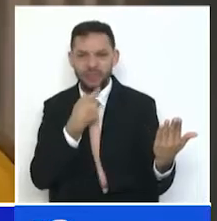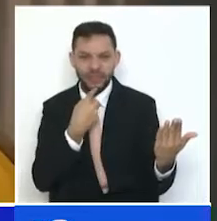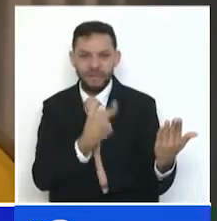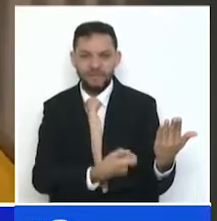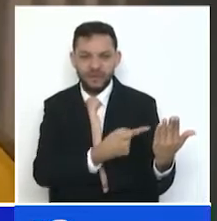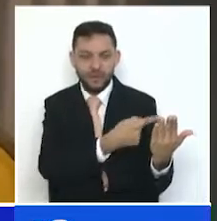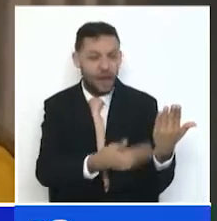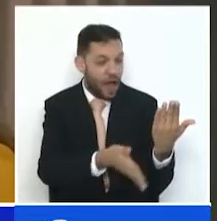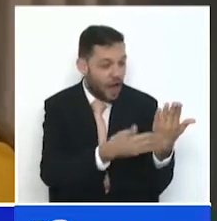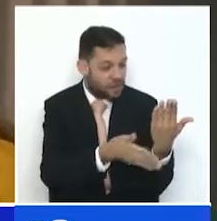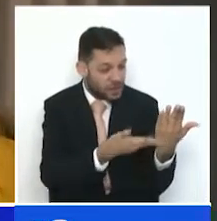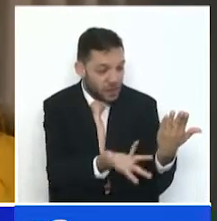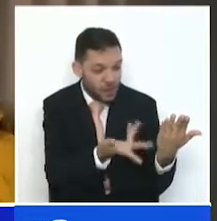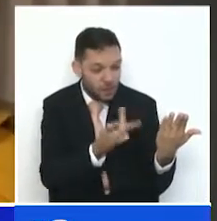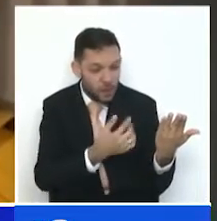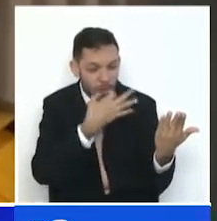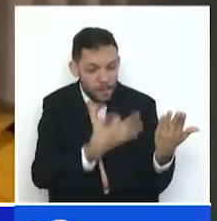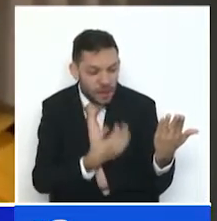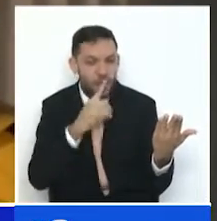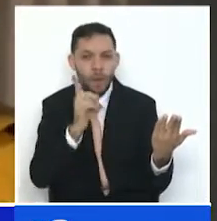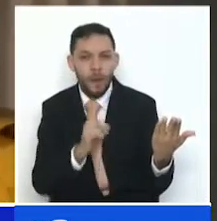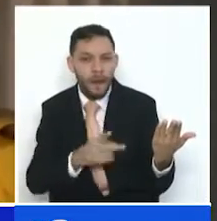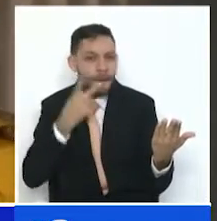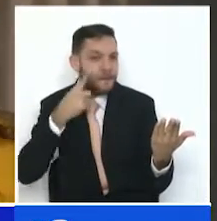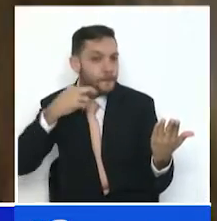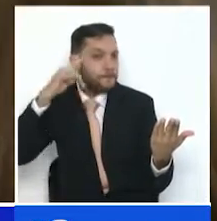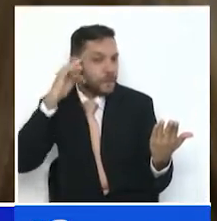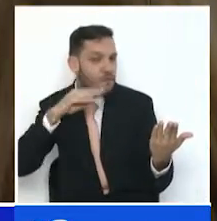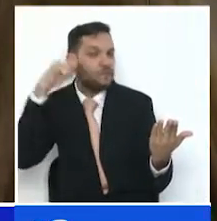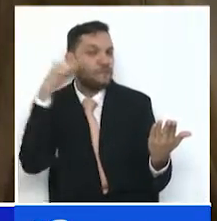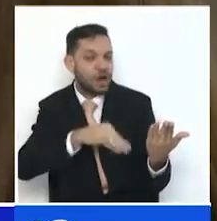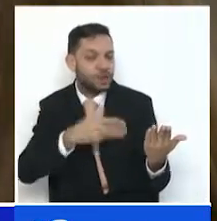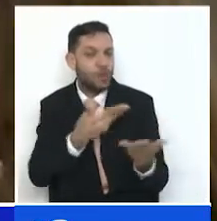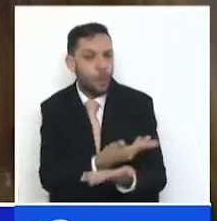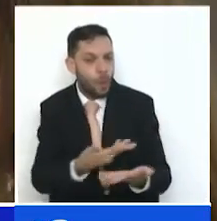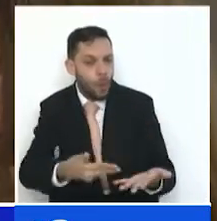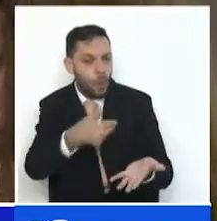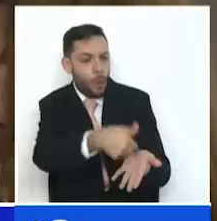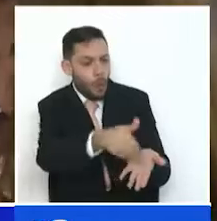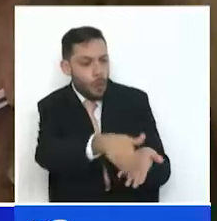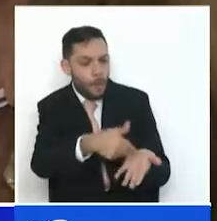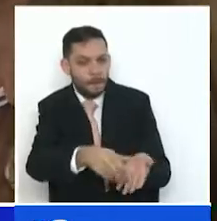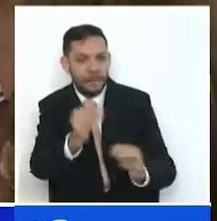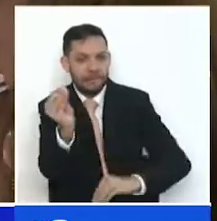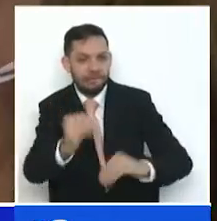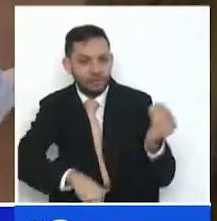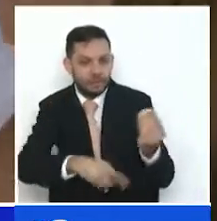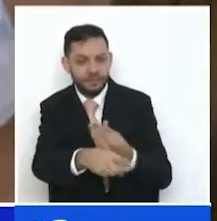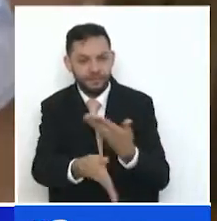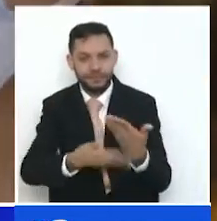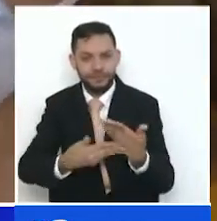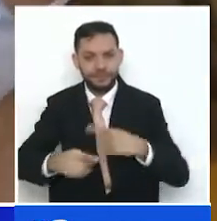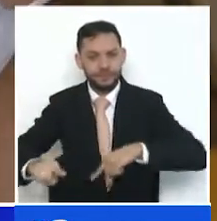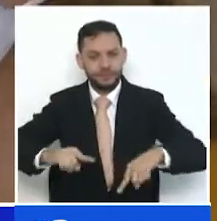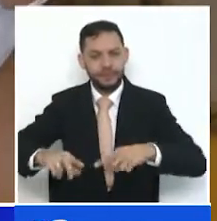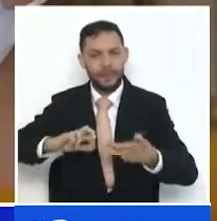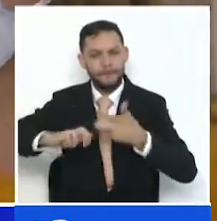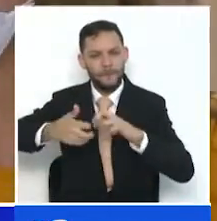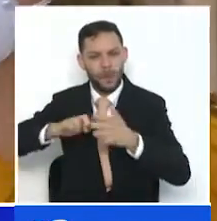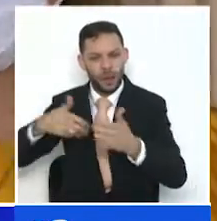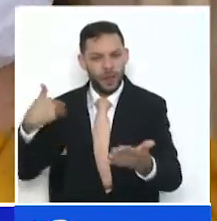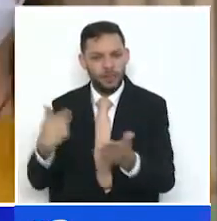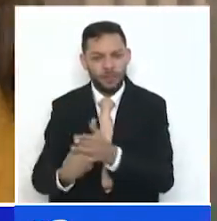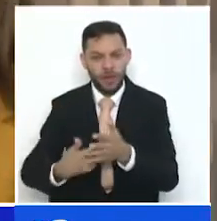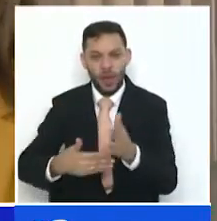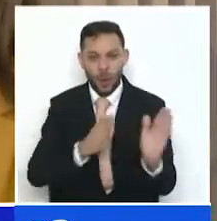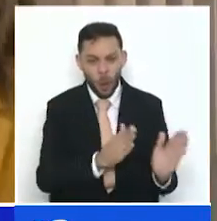información que no es real en cuanto a las cuentas del municipio. La funcionaria dejó claro que los problemas de la administración radican en un desorden